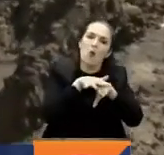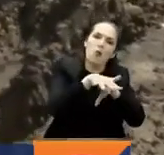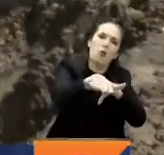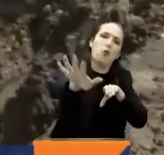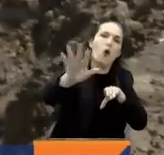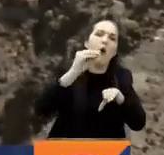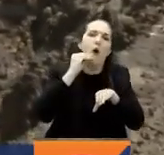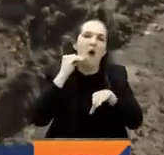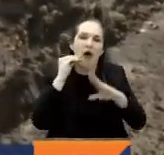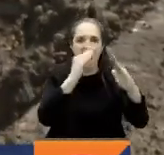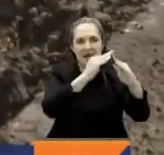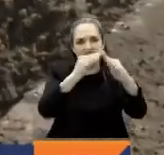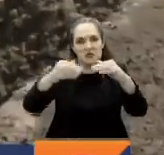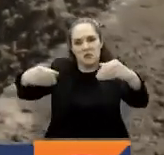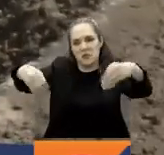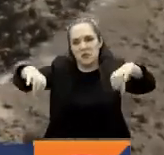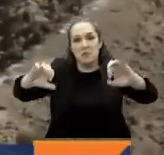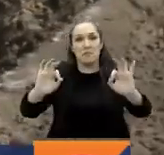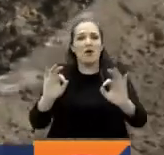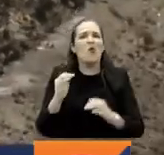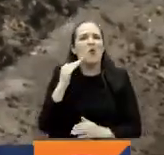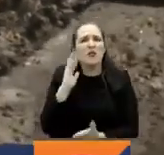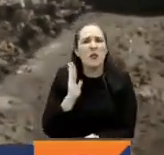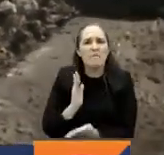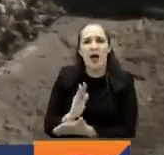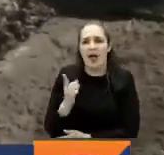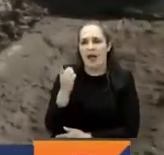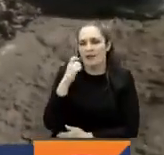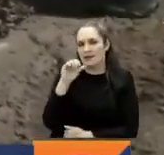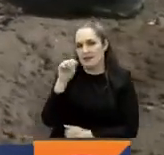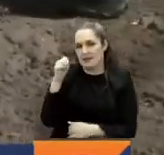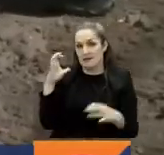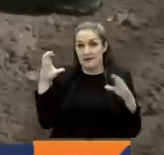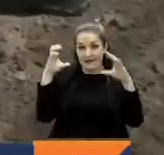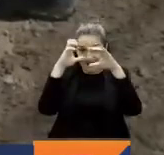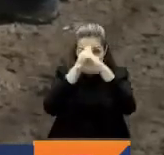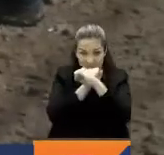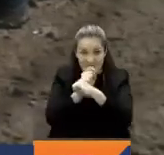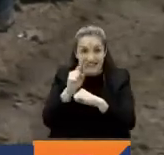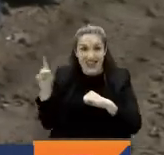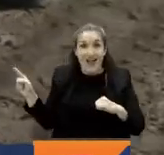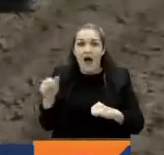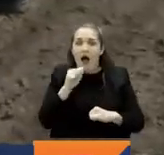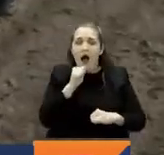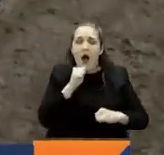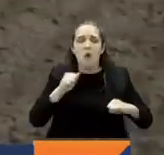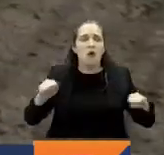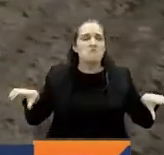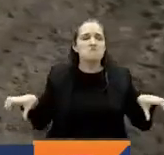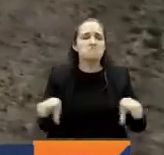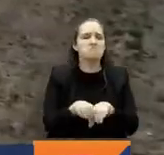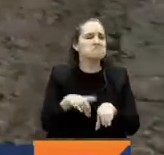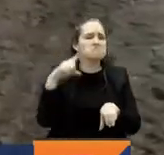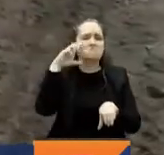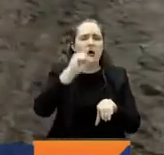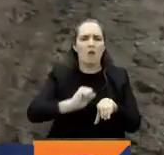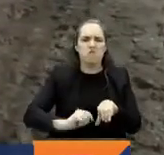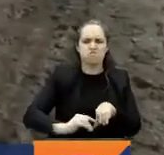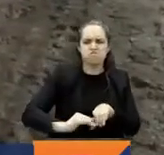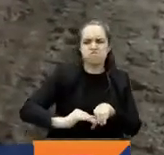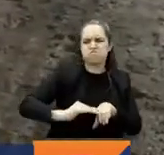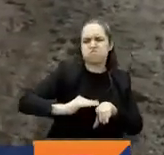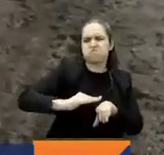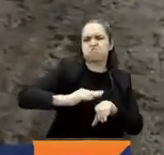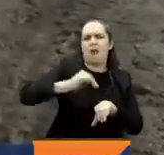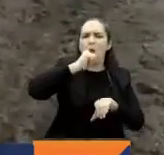El hecho ocurrió anoche cerca de las 10 de la noche cuando estas calles se inundaron, causando afectaciones en algunos vecinos y